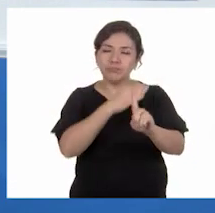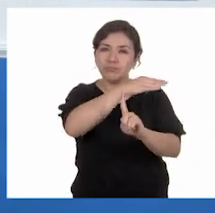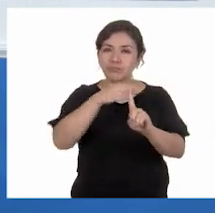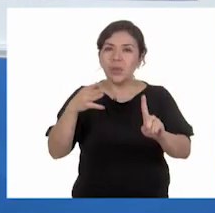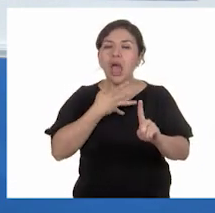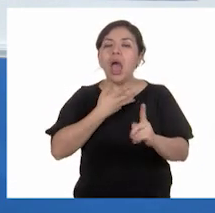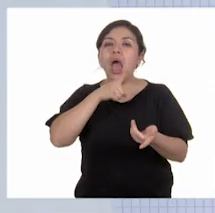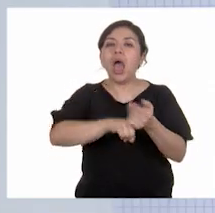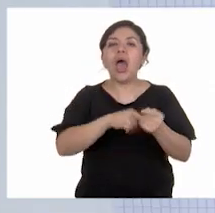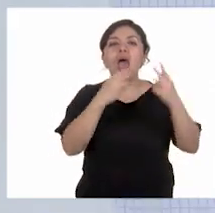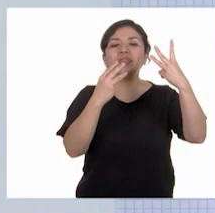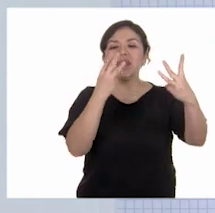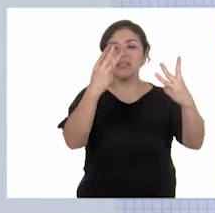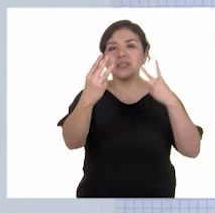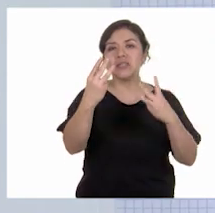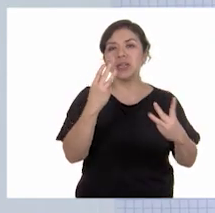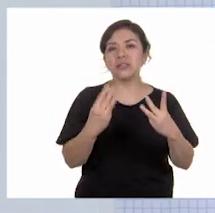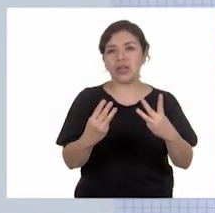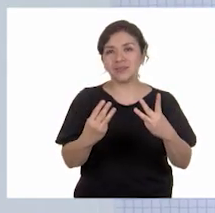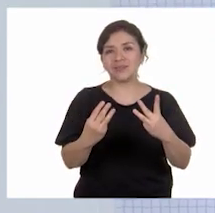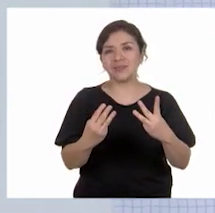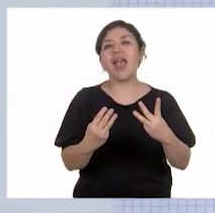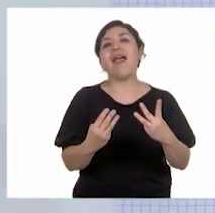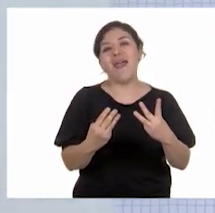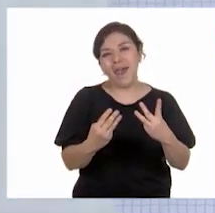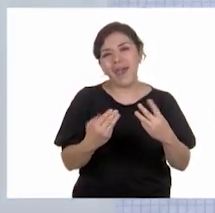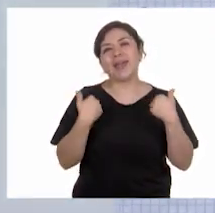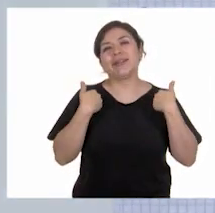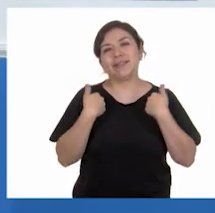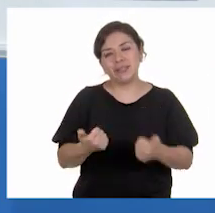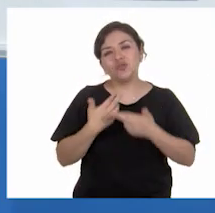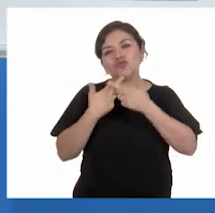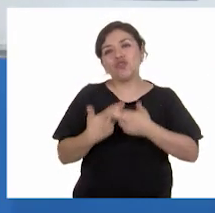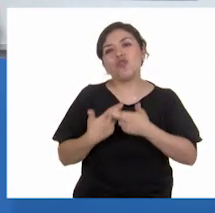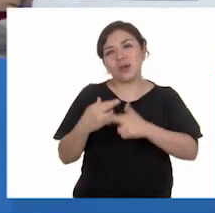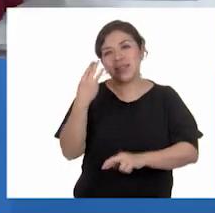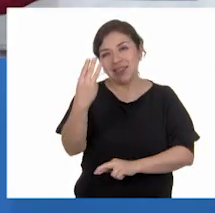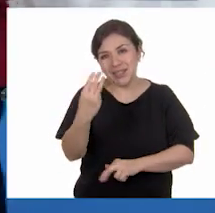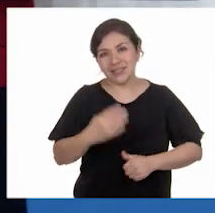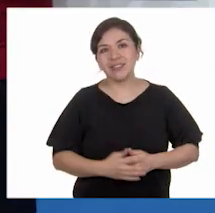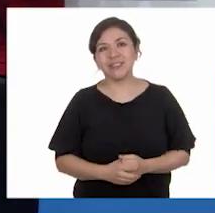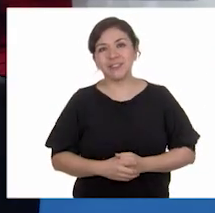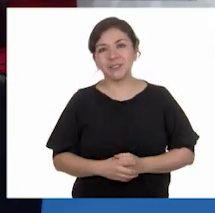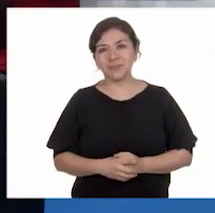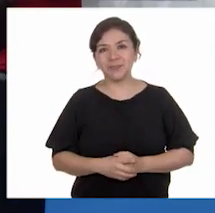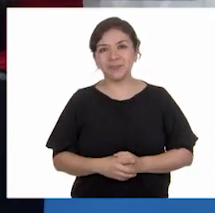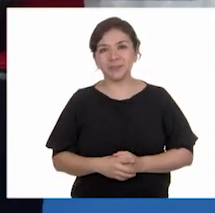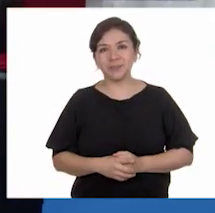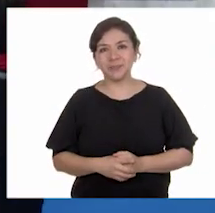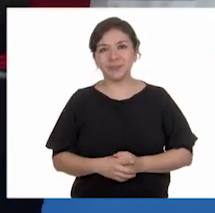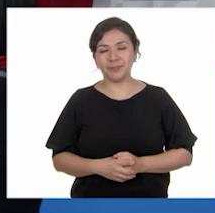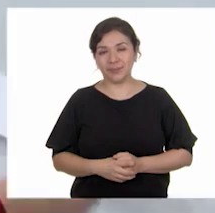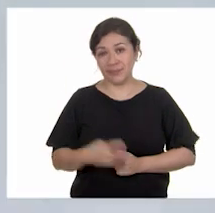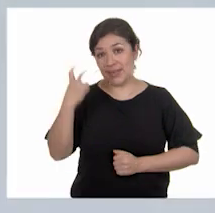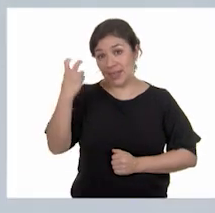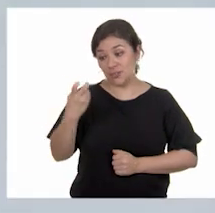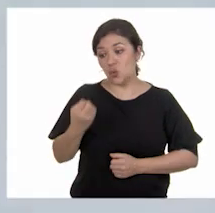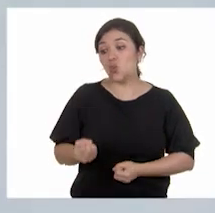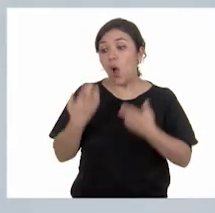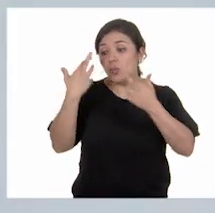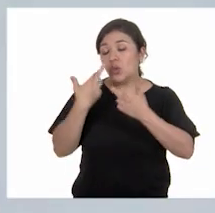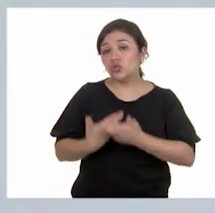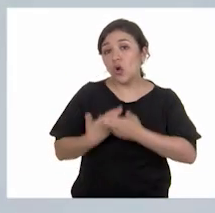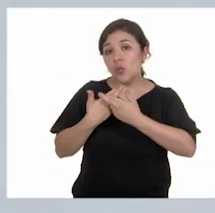Y entonces, en cada parte hay 3. Por lo tanto, los huevos